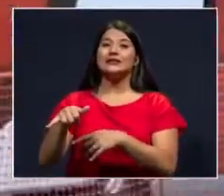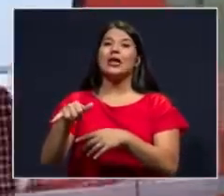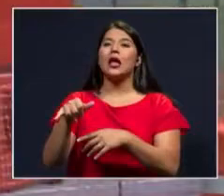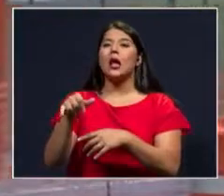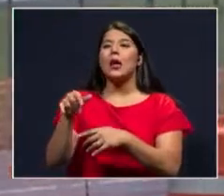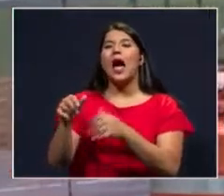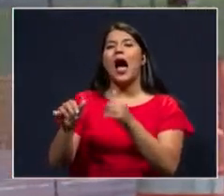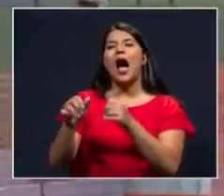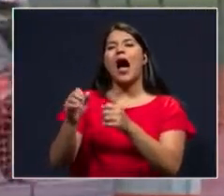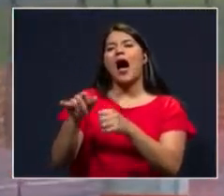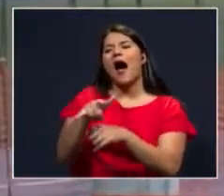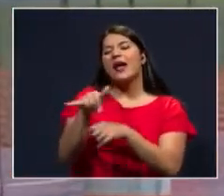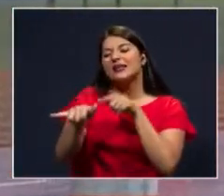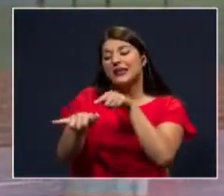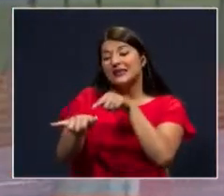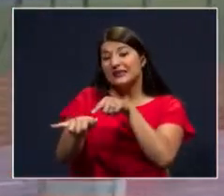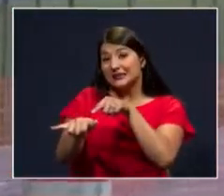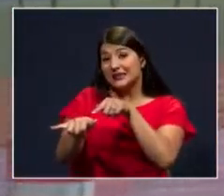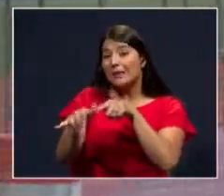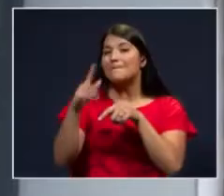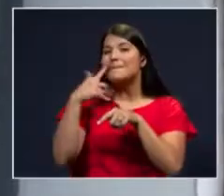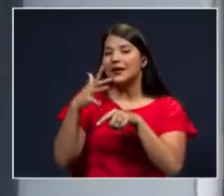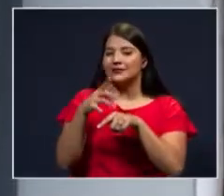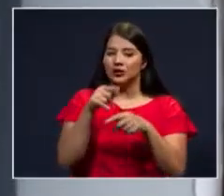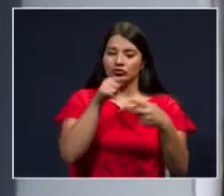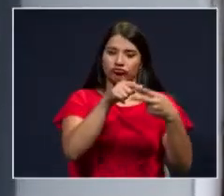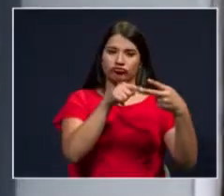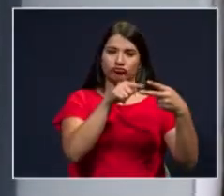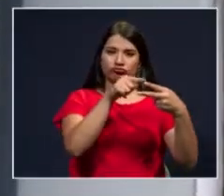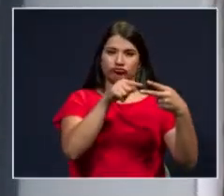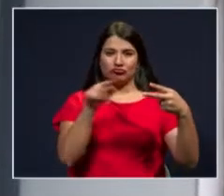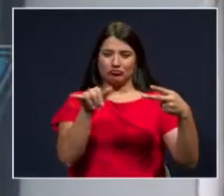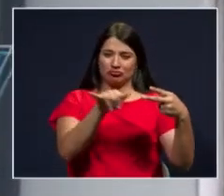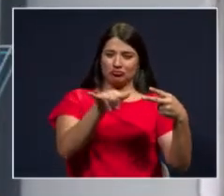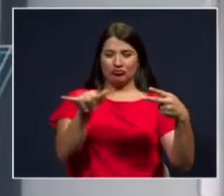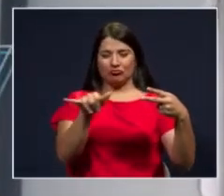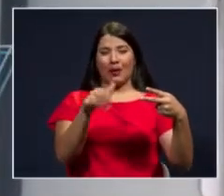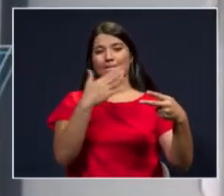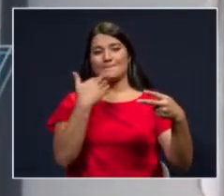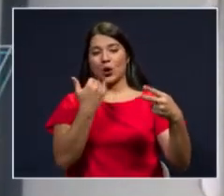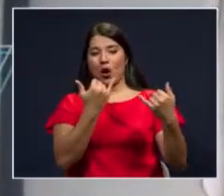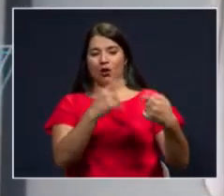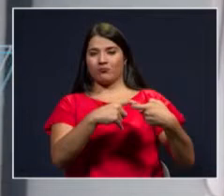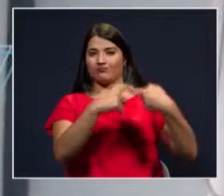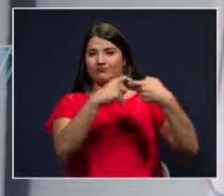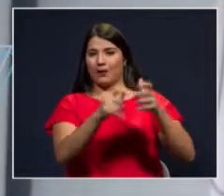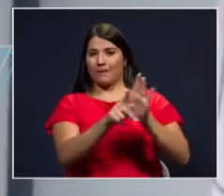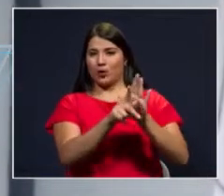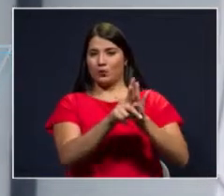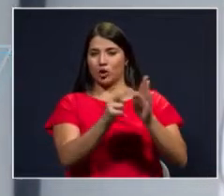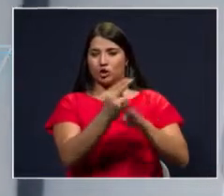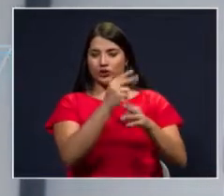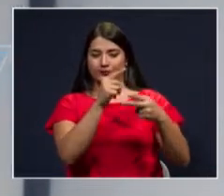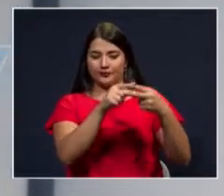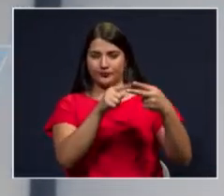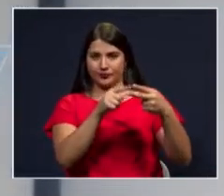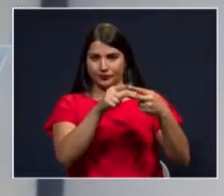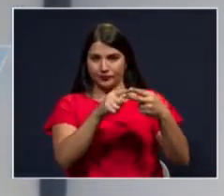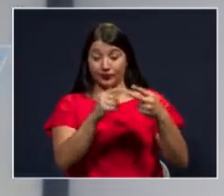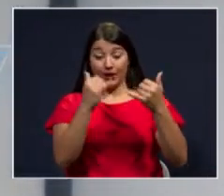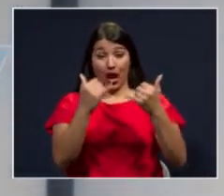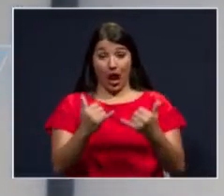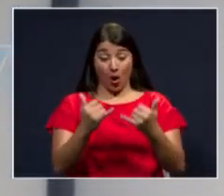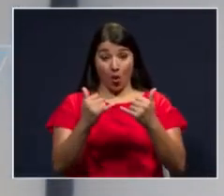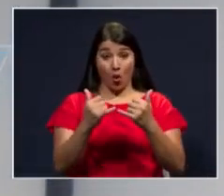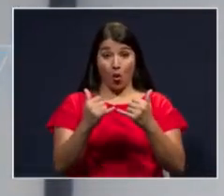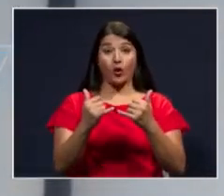aeronaves, cuyas causas se encuentran en investigación. La Dirección General de Aviación Civil de Costa Rica prohíbe